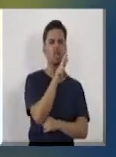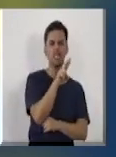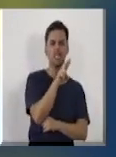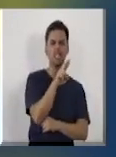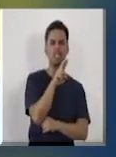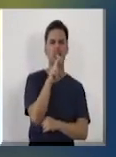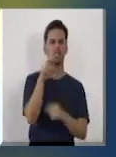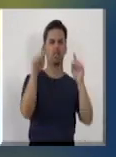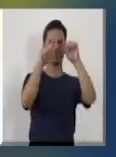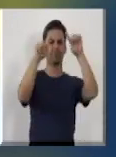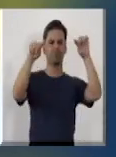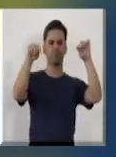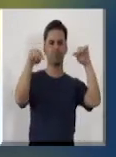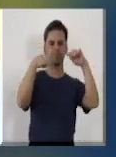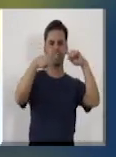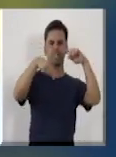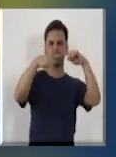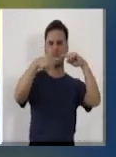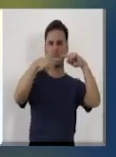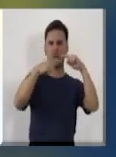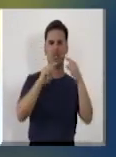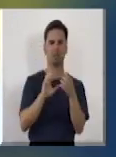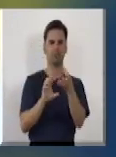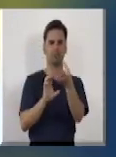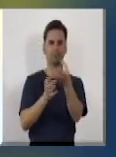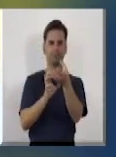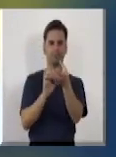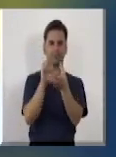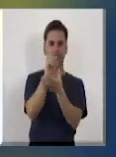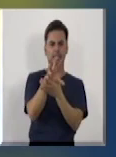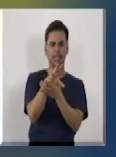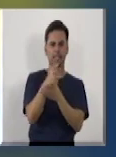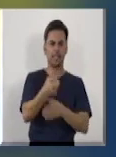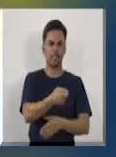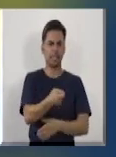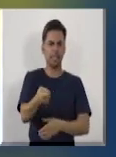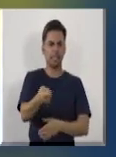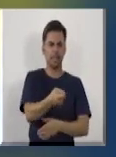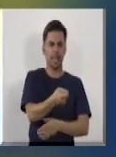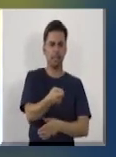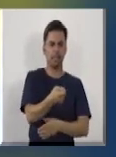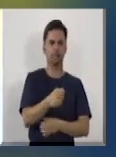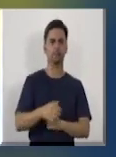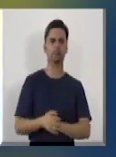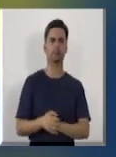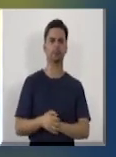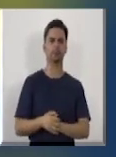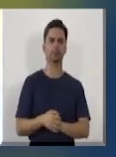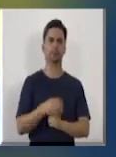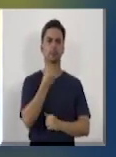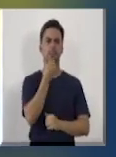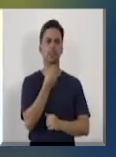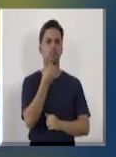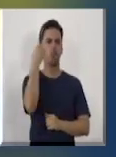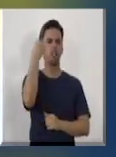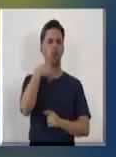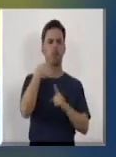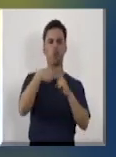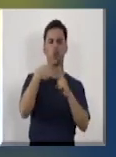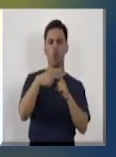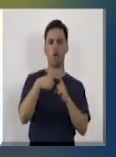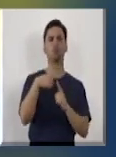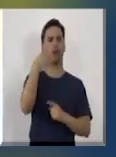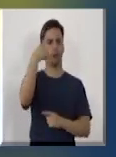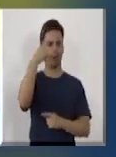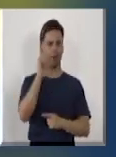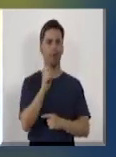dato? No, no tenemos datos. ¿Y entonces podremos calcular esa resistencia? Sí, sí lo podemos hacer. Si vamos a la tabla 2.3 del